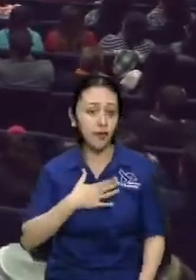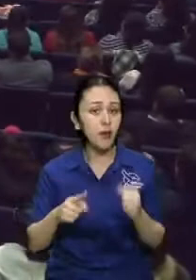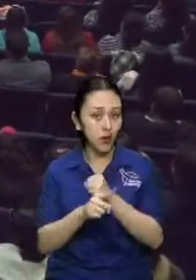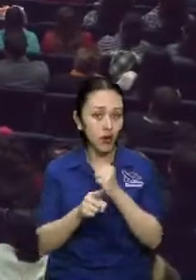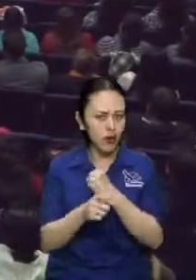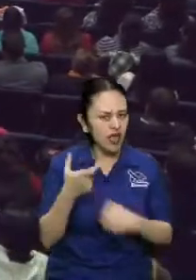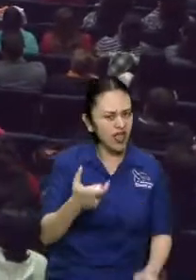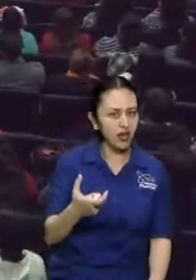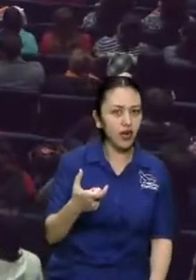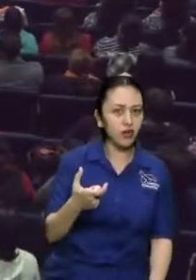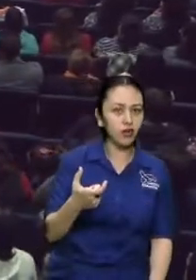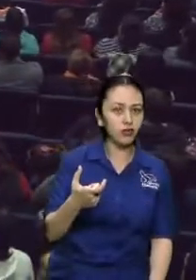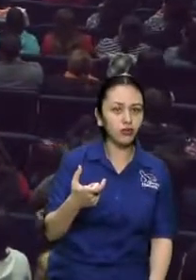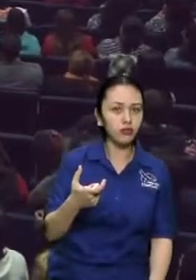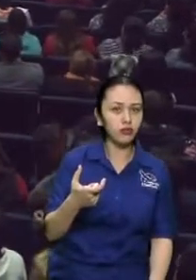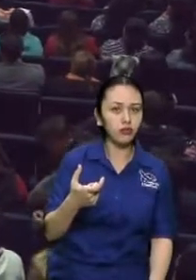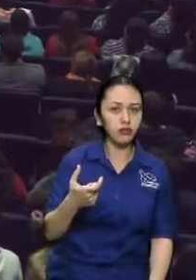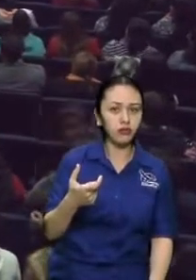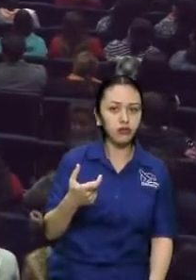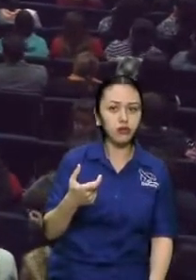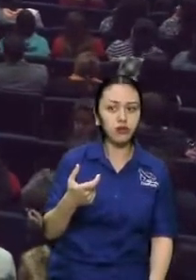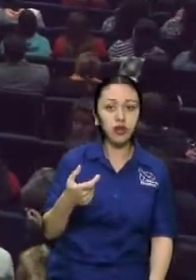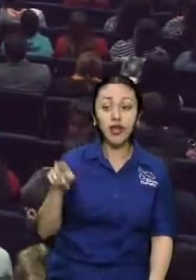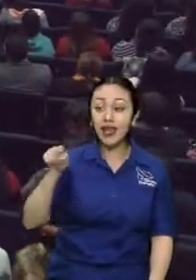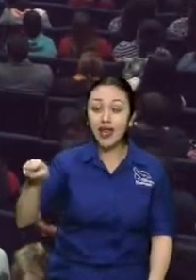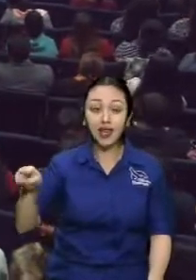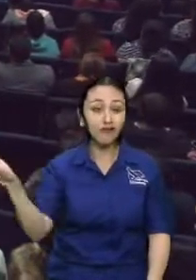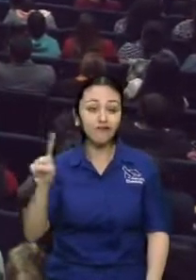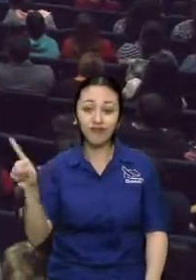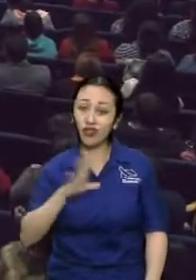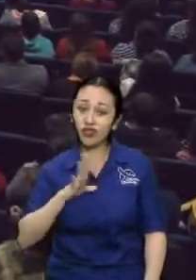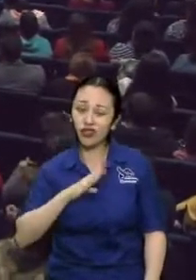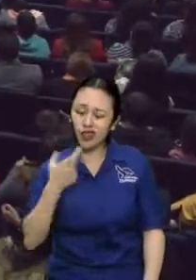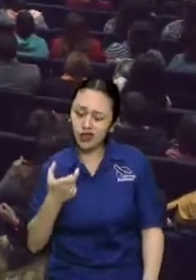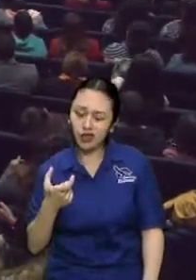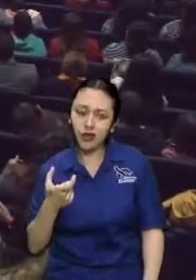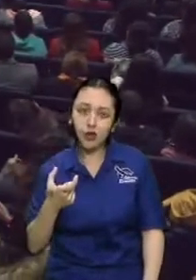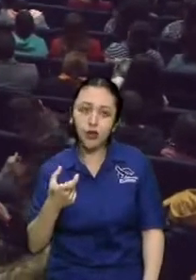Pero el hermano no se inmutó. Es que esos siervos de Dios son tremendos, hermano.